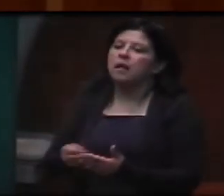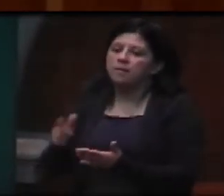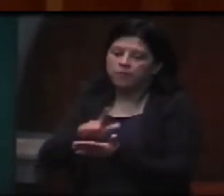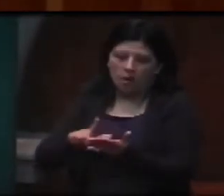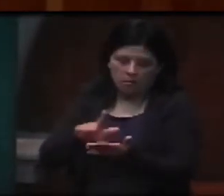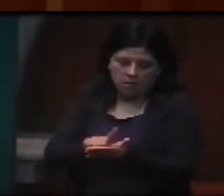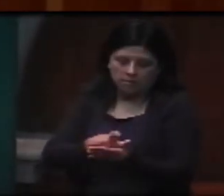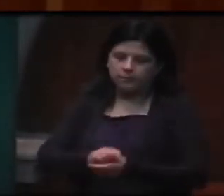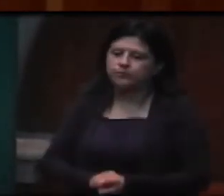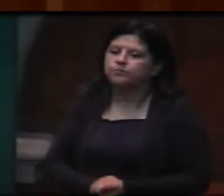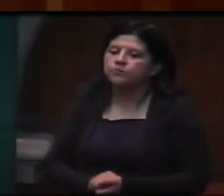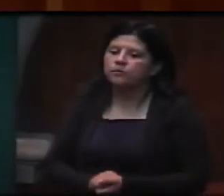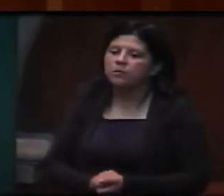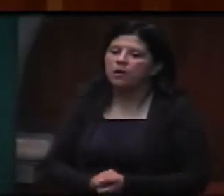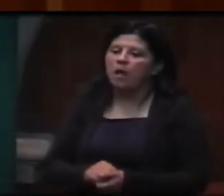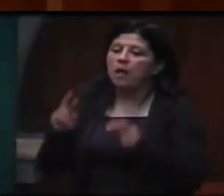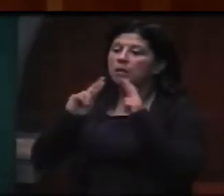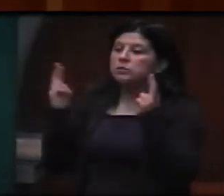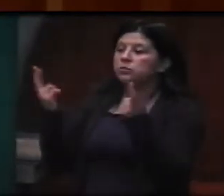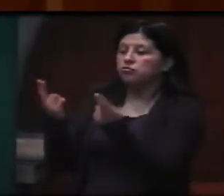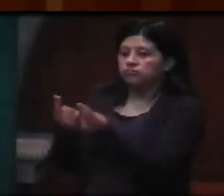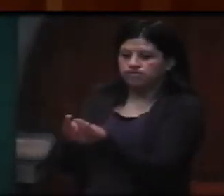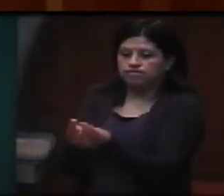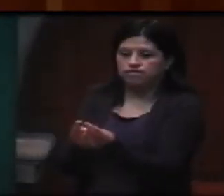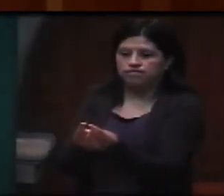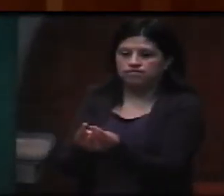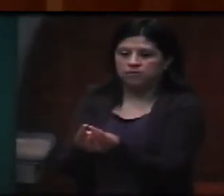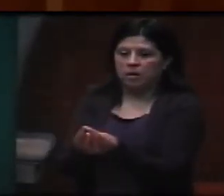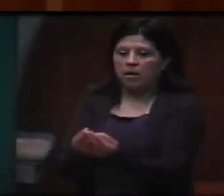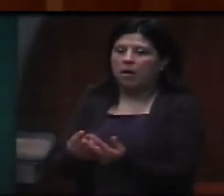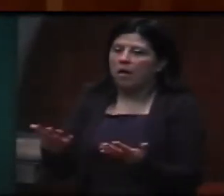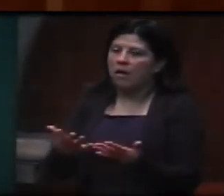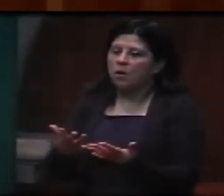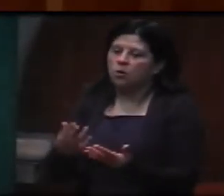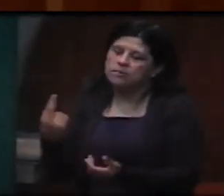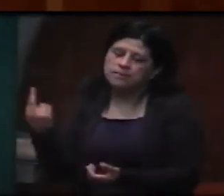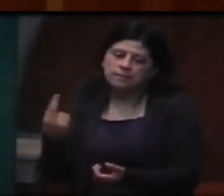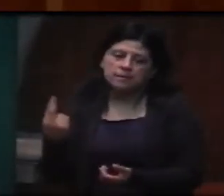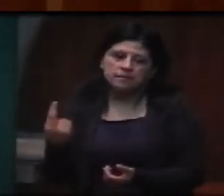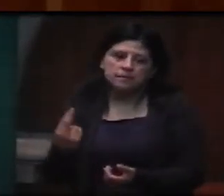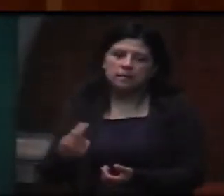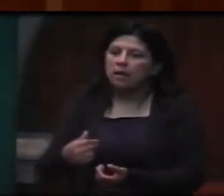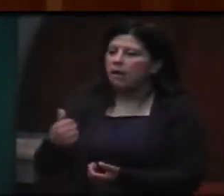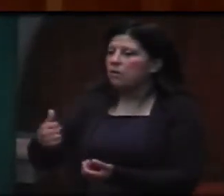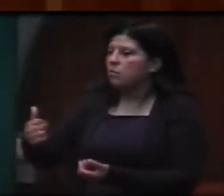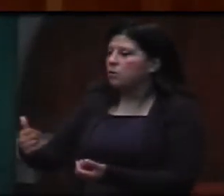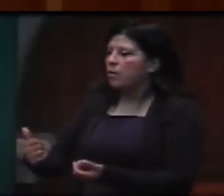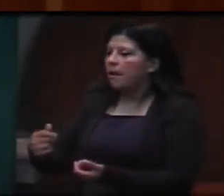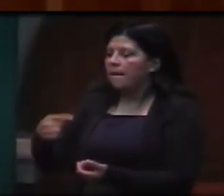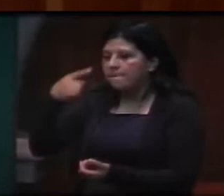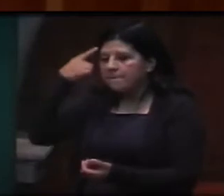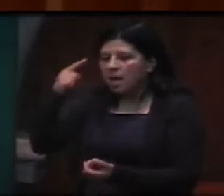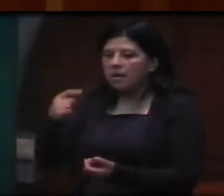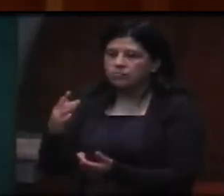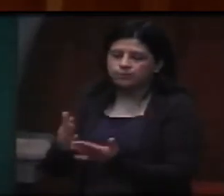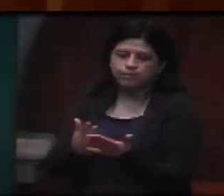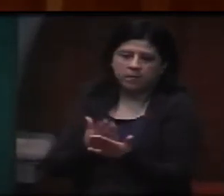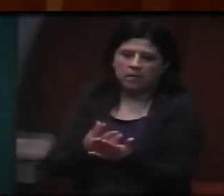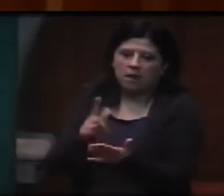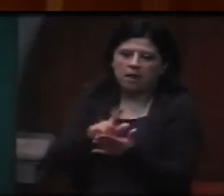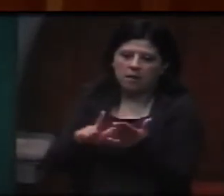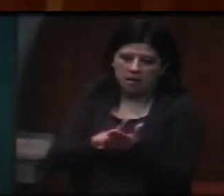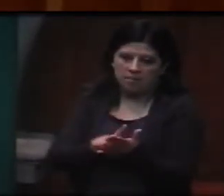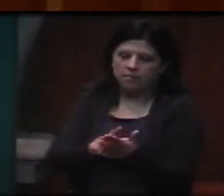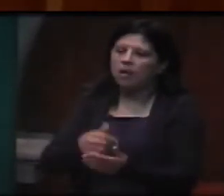la Junta de Coordinación Política proveerá lo necesario para llevar a cabo las facultades del presente decreto.